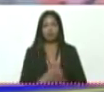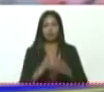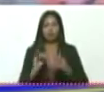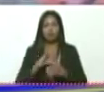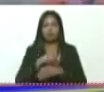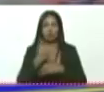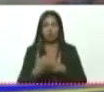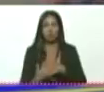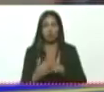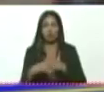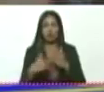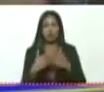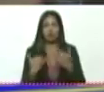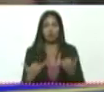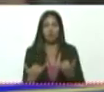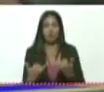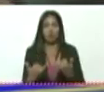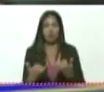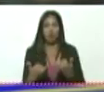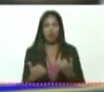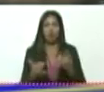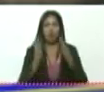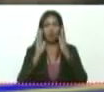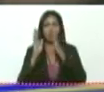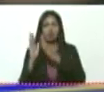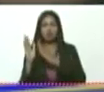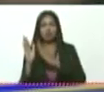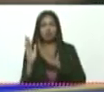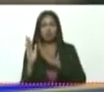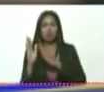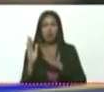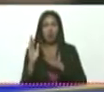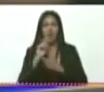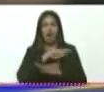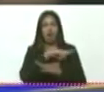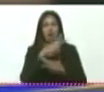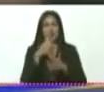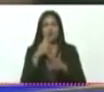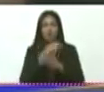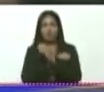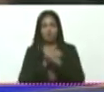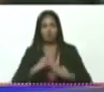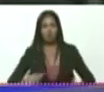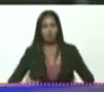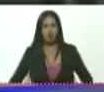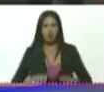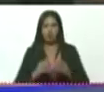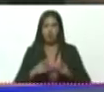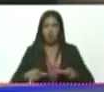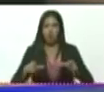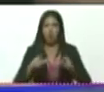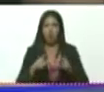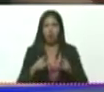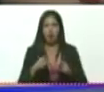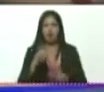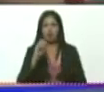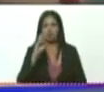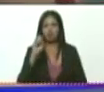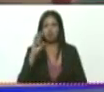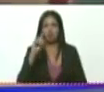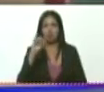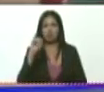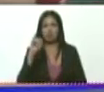todos sus planes en coordinación con la Fuerza Armada Nacional Bolivariana en todas las redes, SODIS y ADIS del